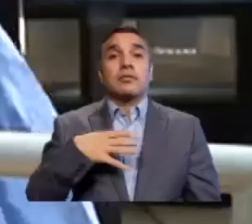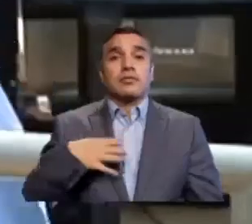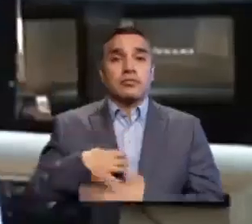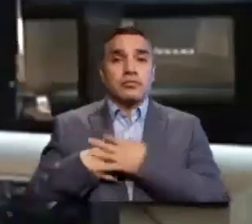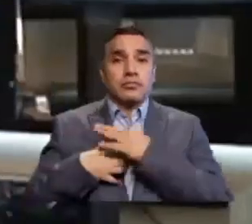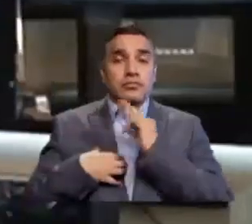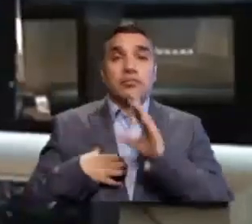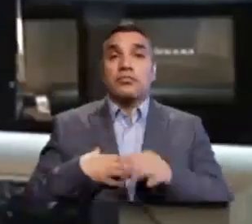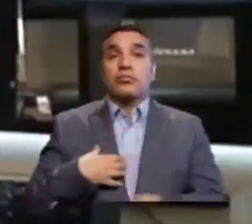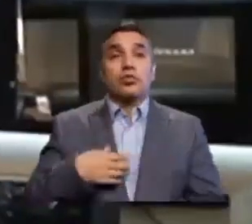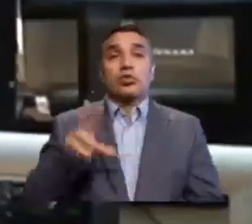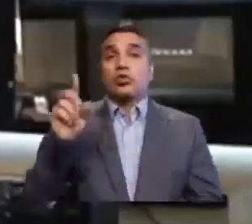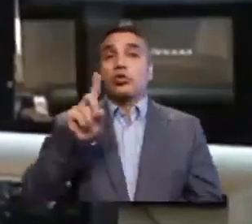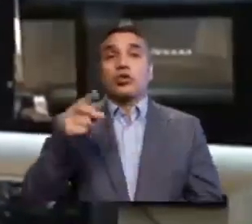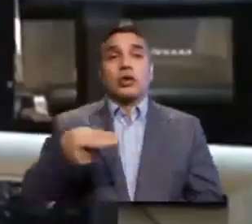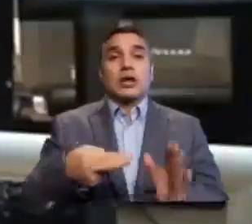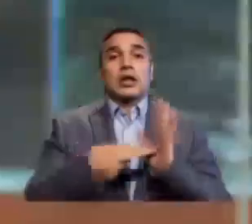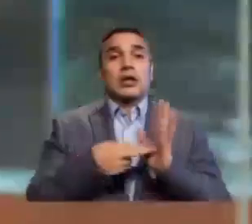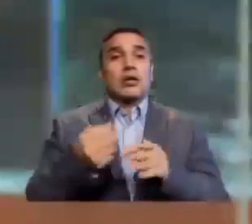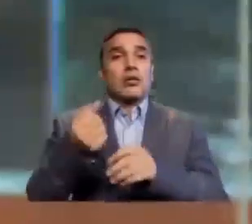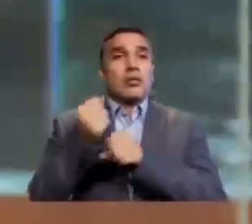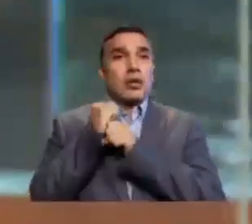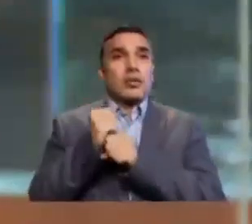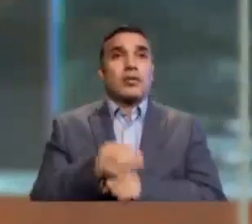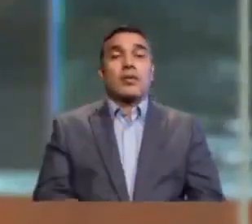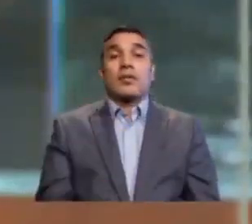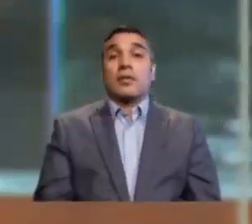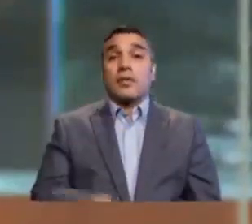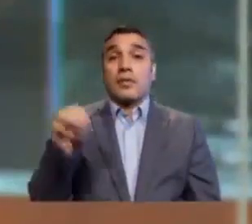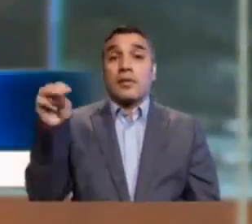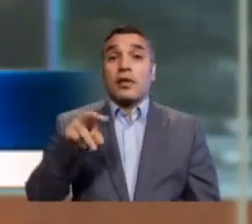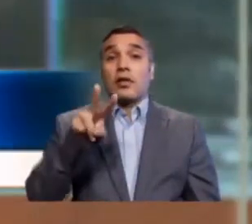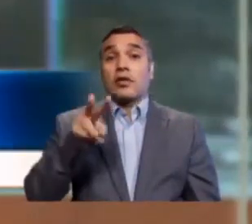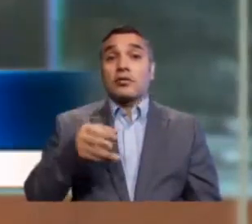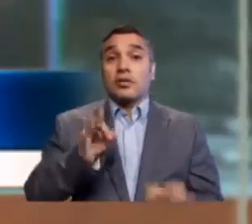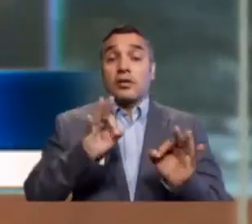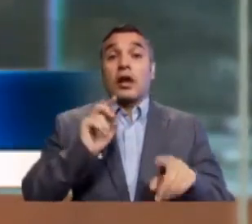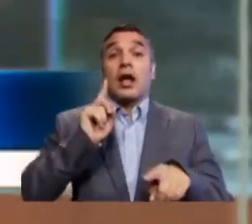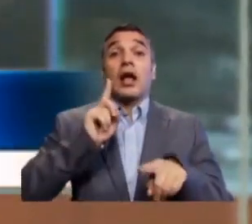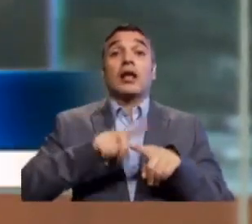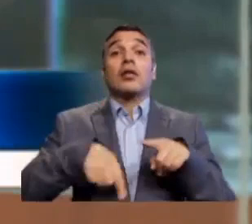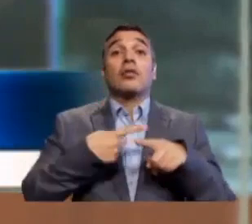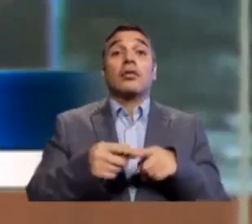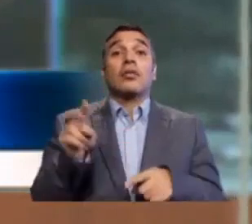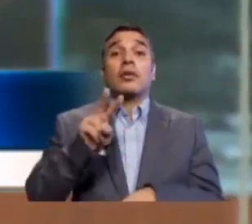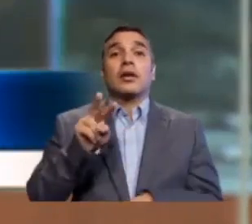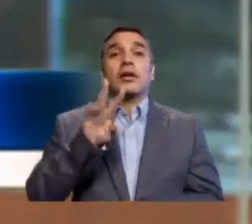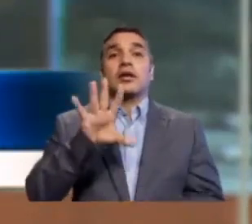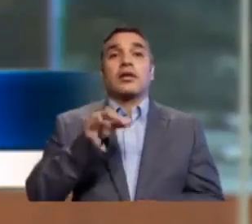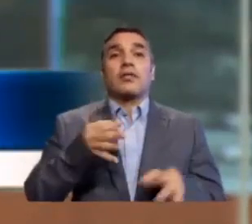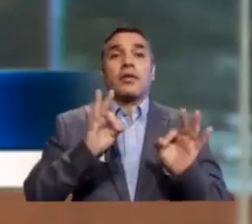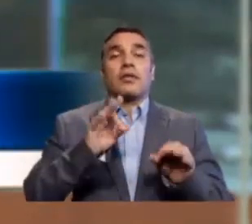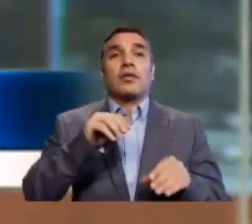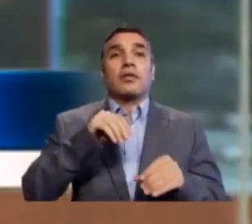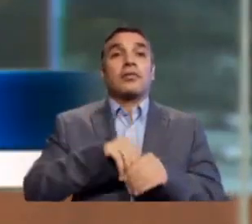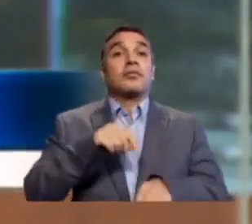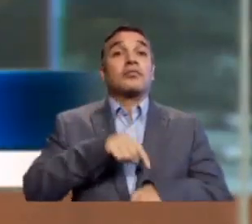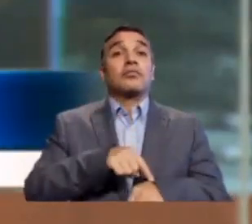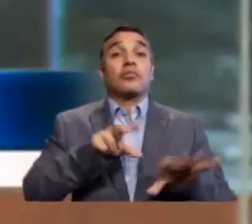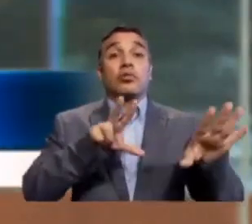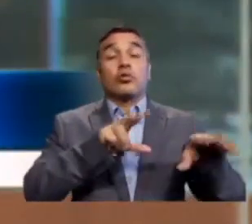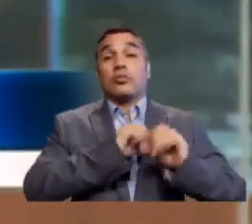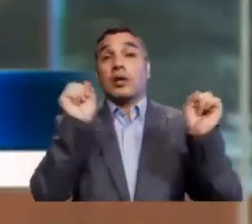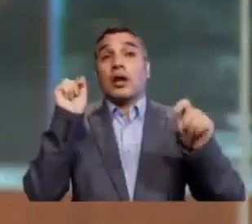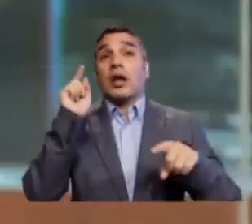COVID-19, ya que no es un requisito obligatorio. Desde el martes 2 de febrero hasta el viernes 5 de febrero en horarios de 8